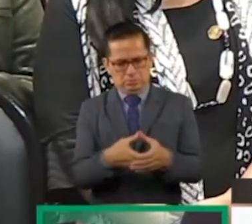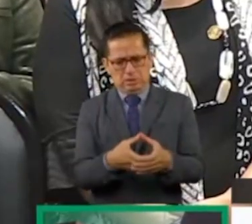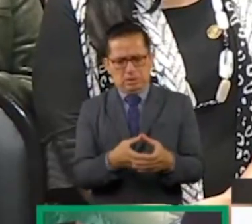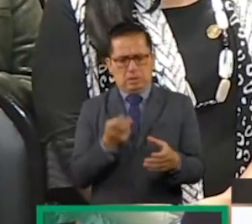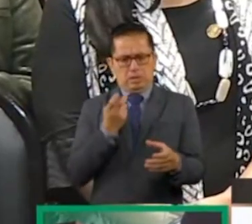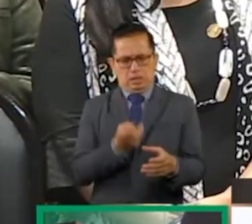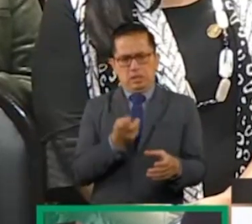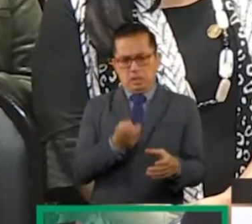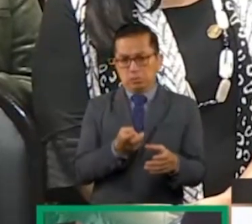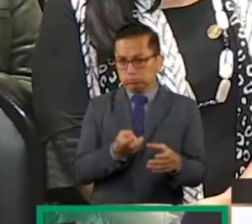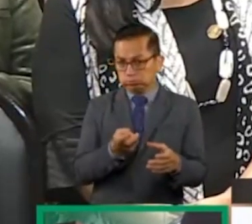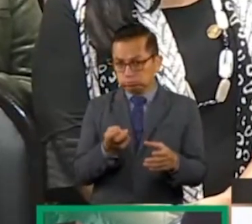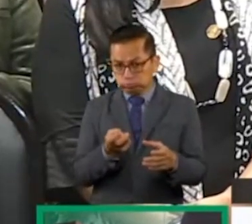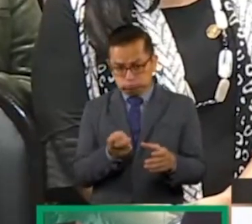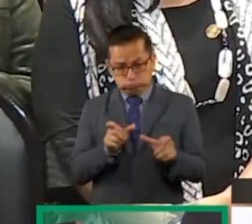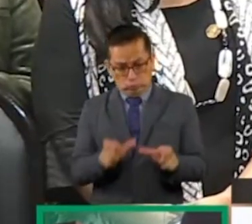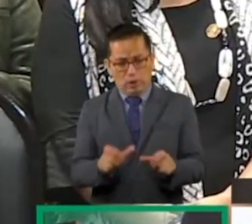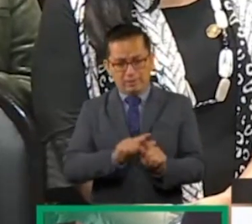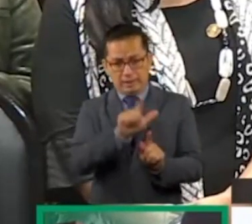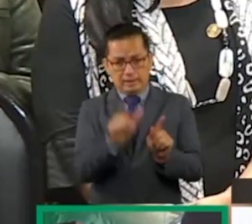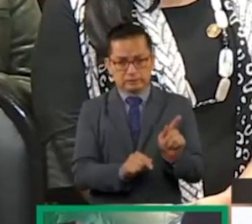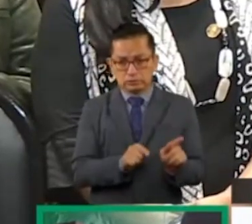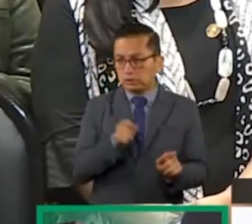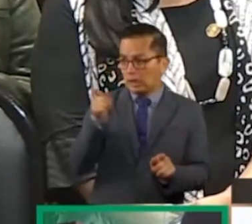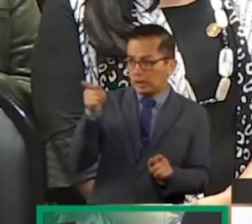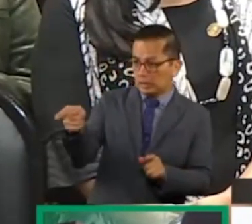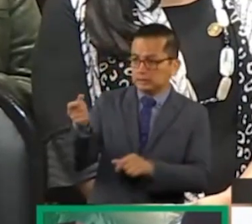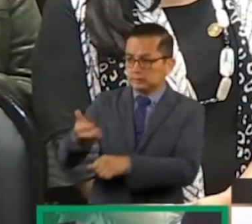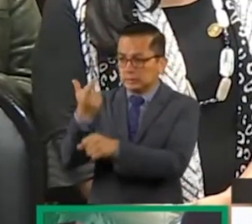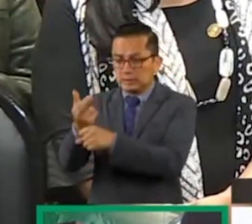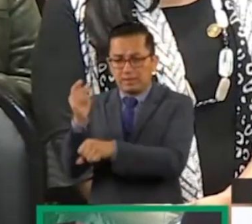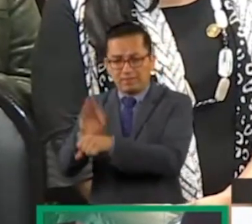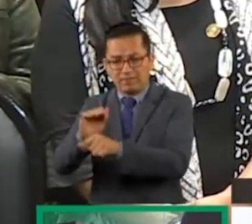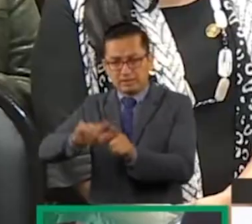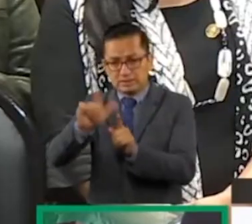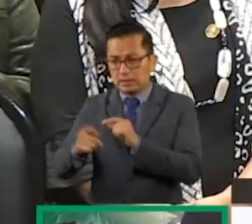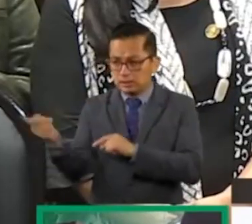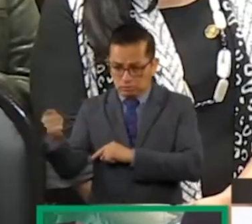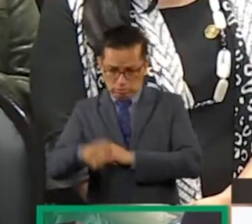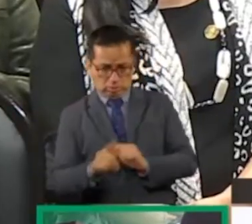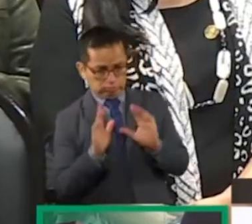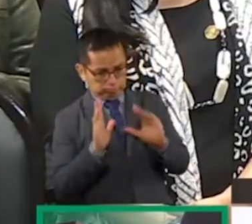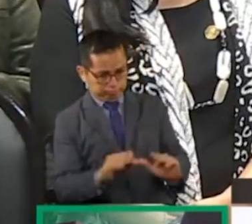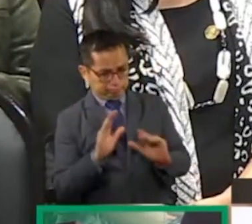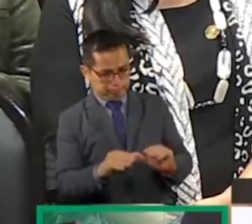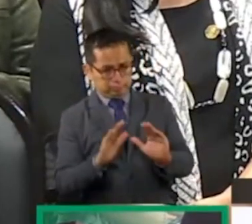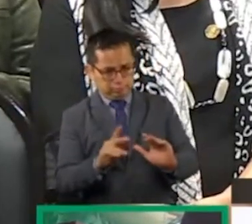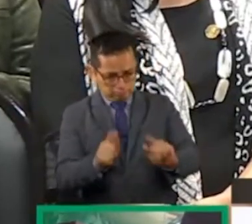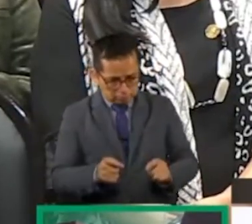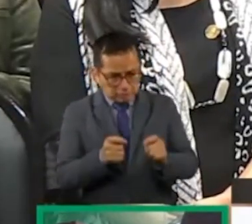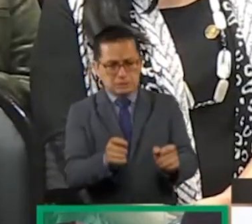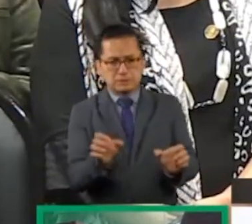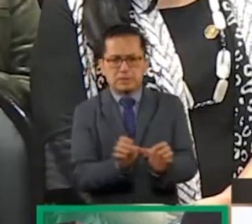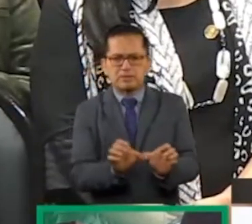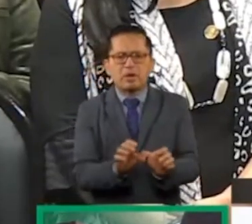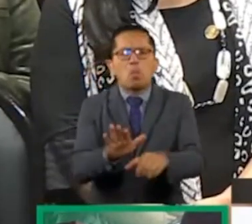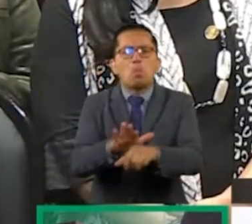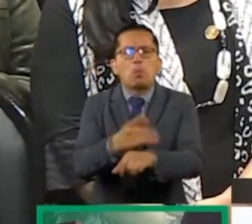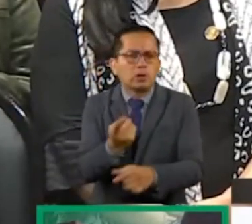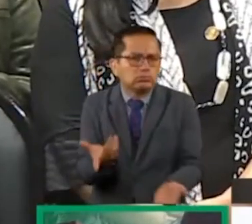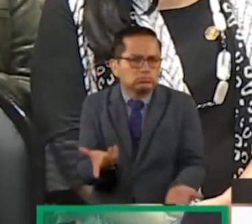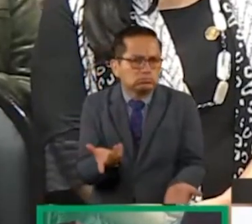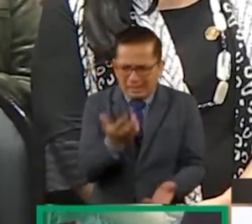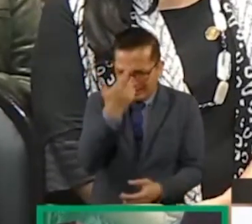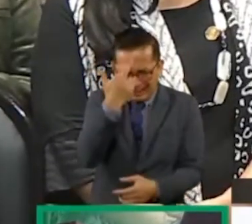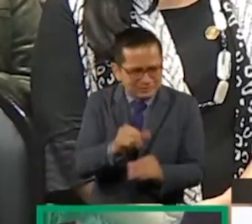certificación a cargo de la Secretaría de la Defensa Nacional tiene una razón de ser. Es una dependencia que